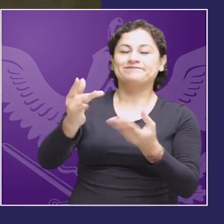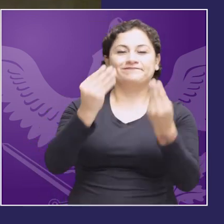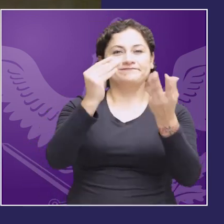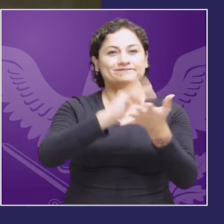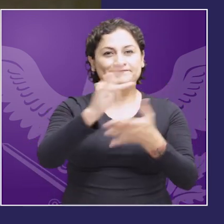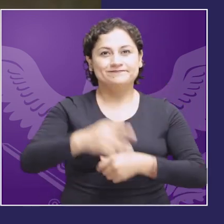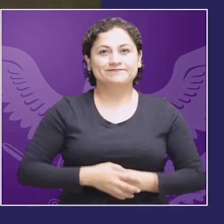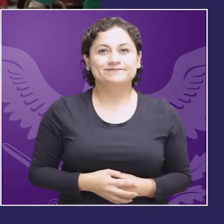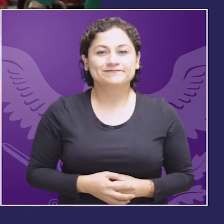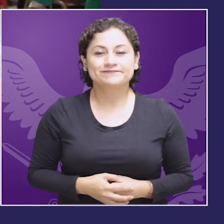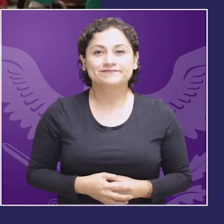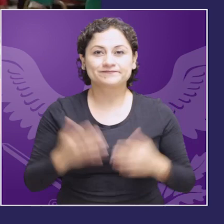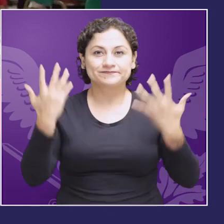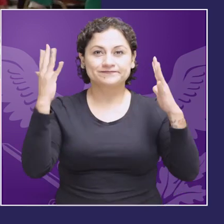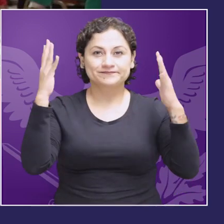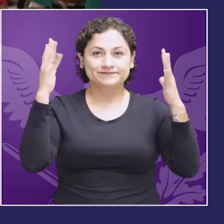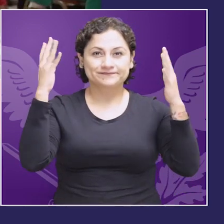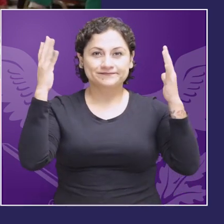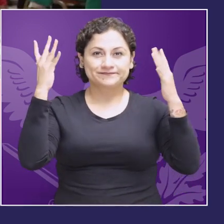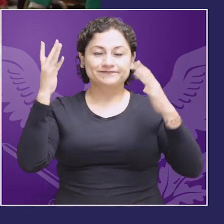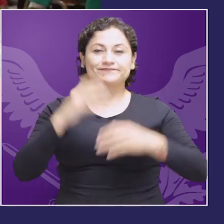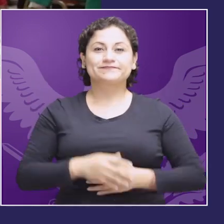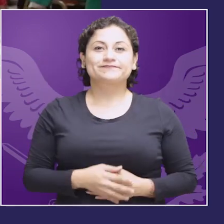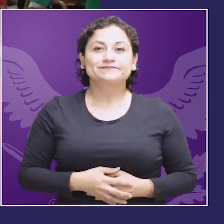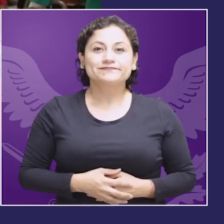Sí, muchas gracias, muchas gracias. Sí.